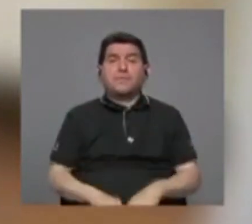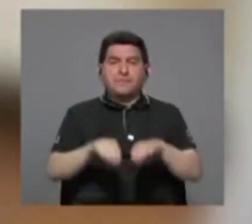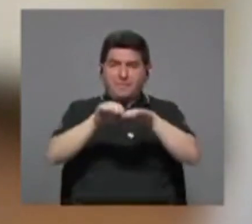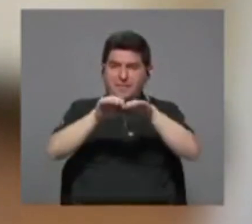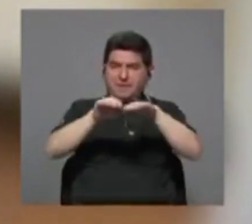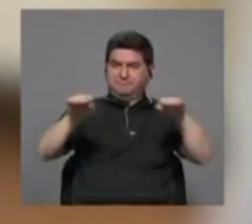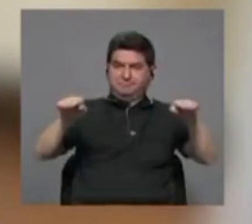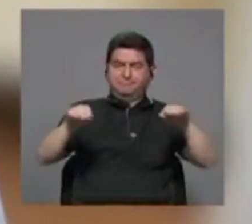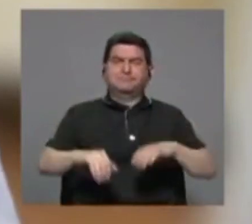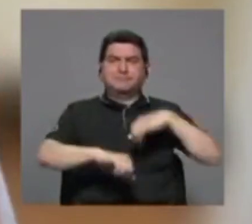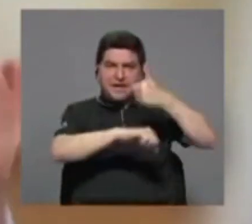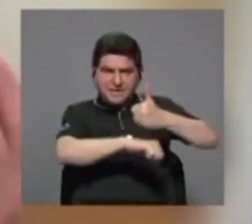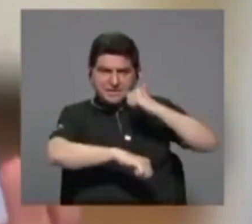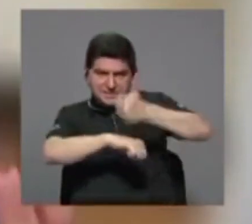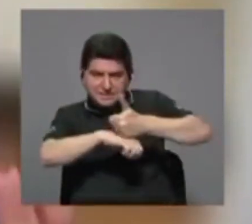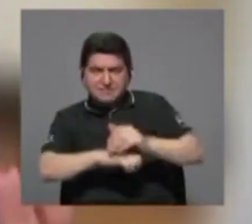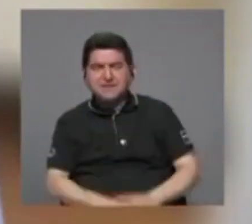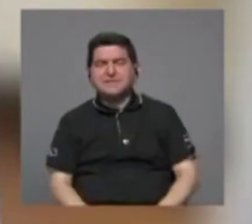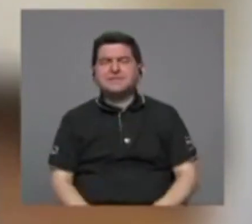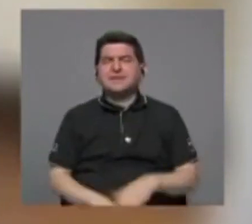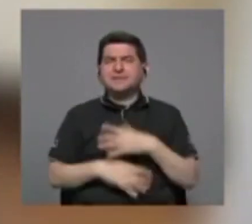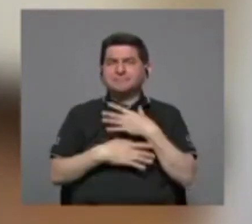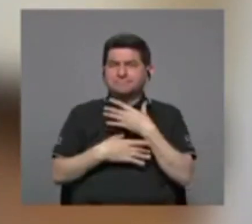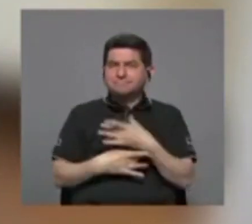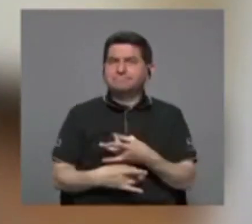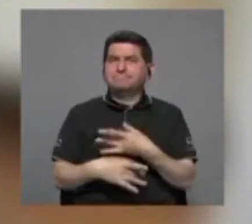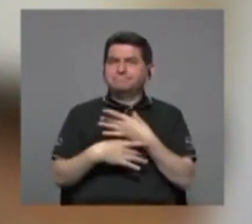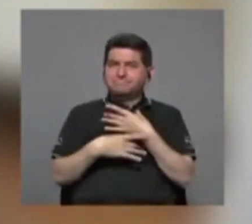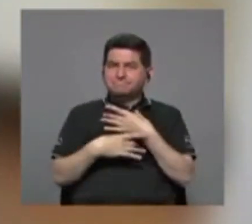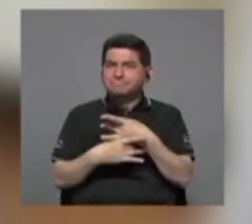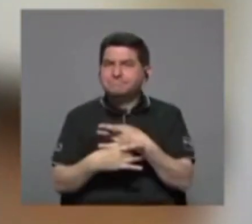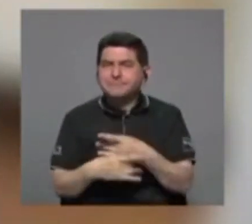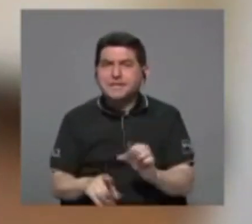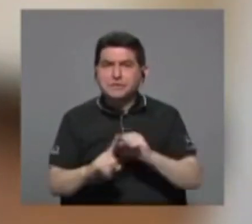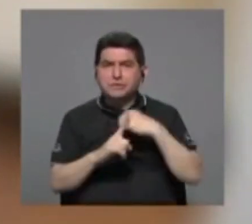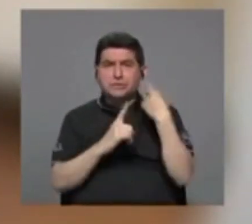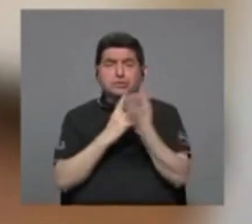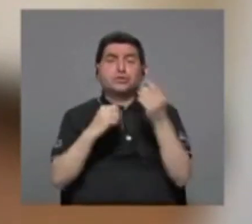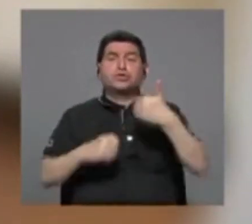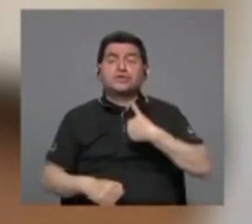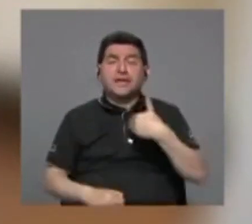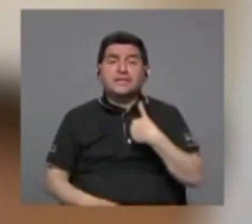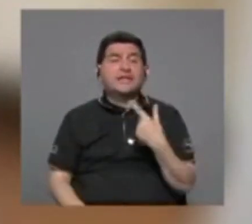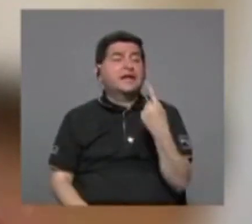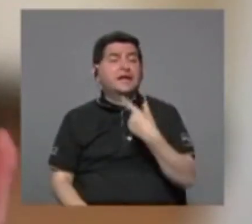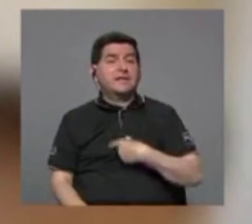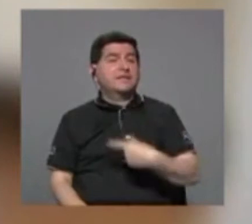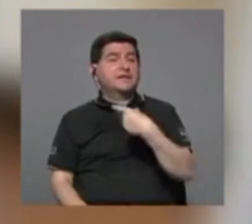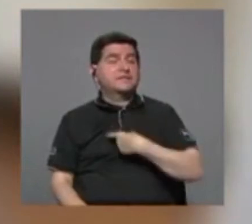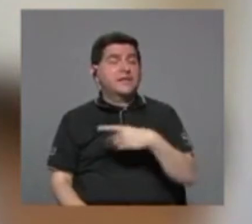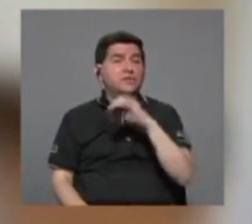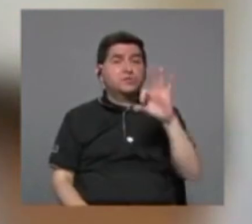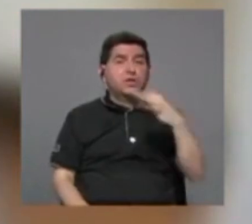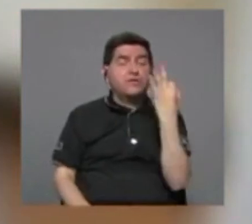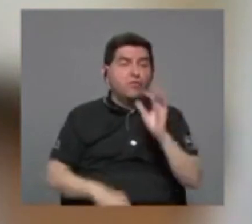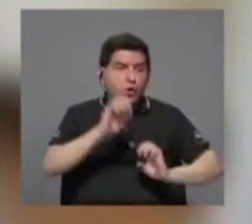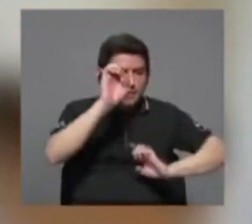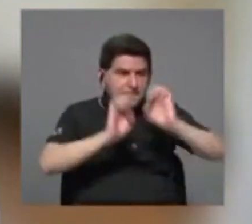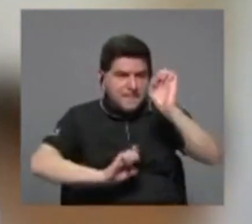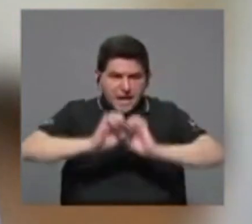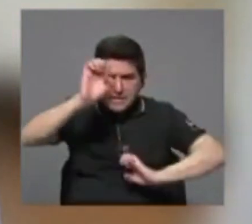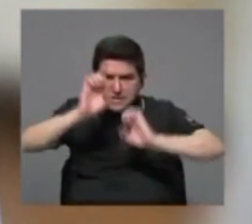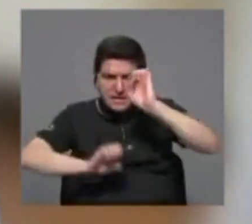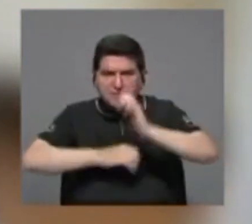empezar a hilvanar aspiraciones que esta sociedad puede tener y al mismo tiempo maneras de evaluar